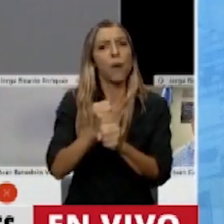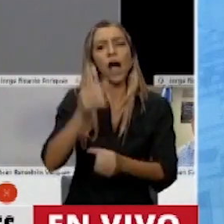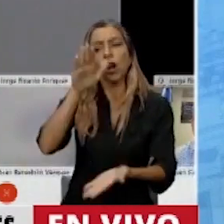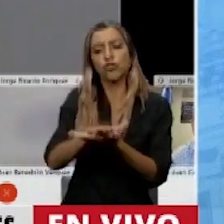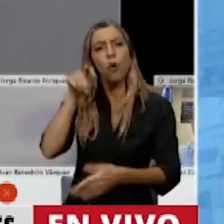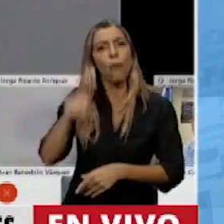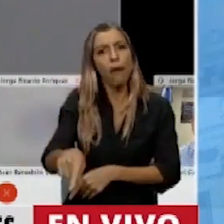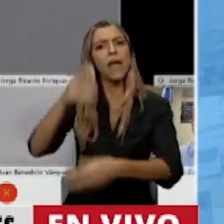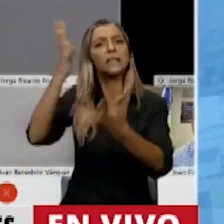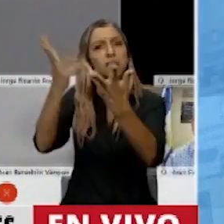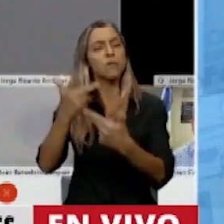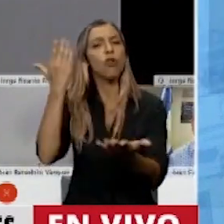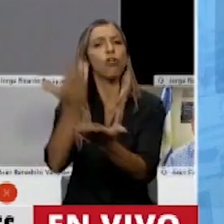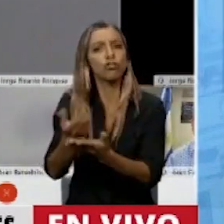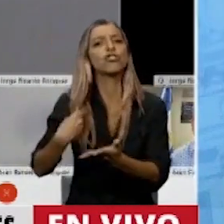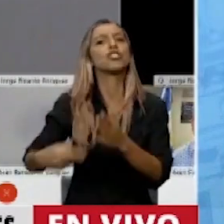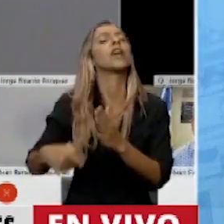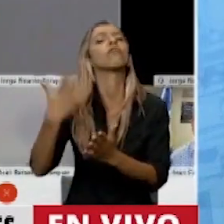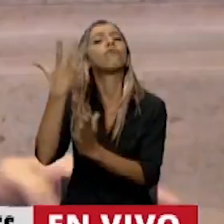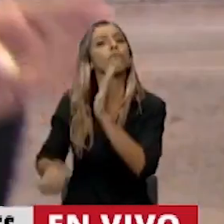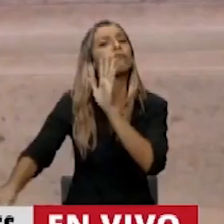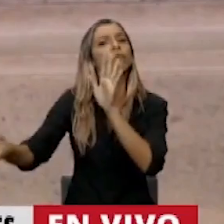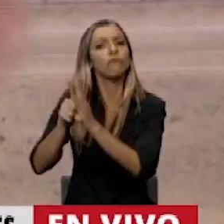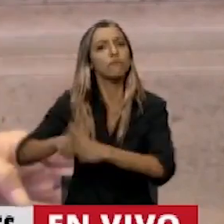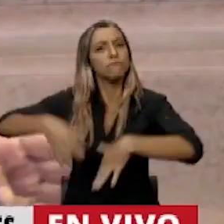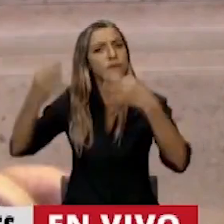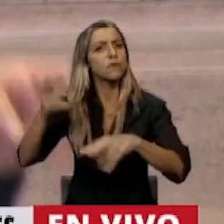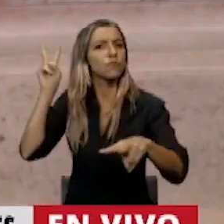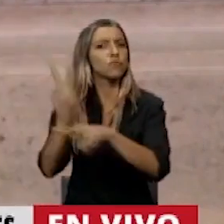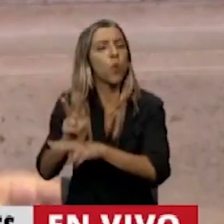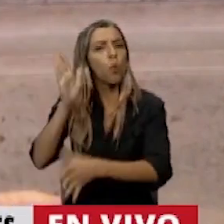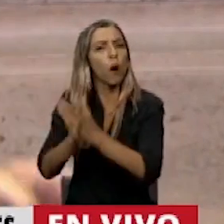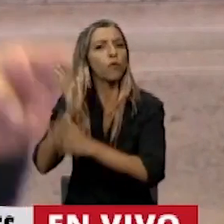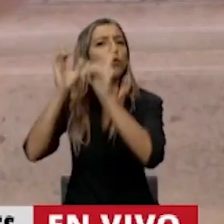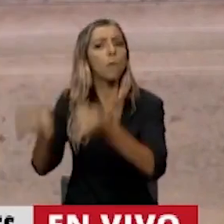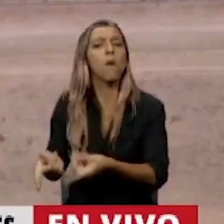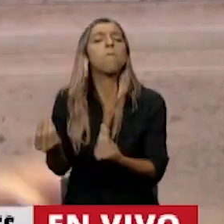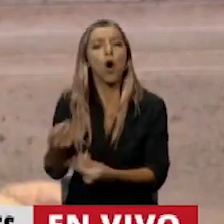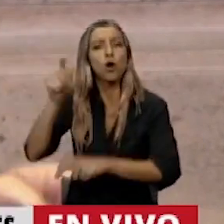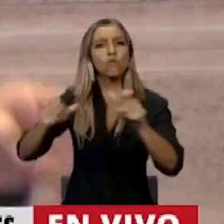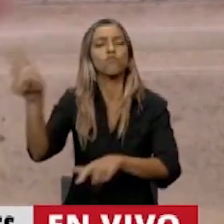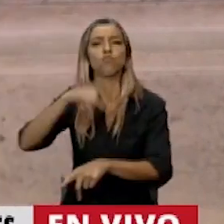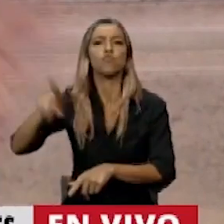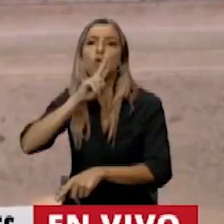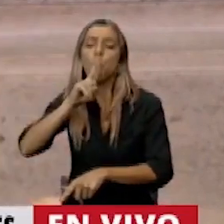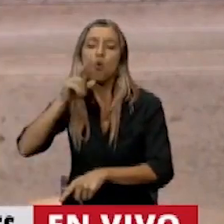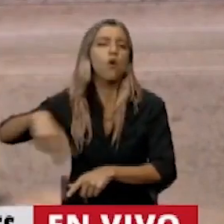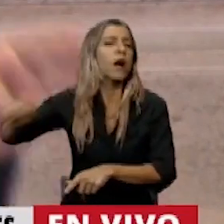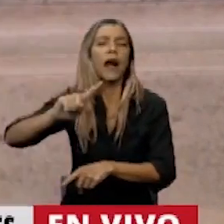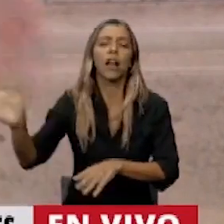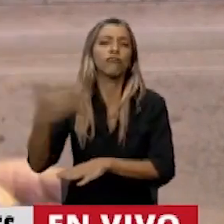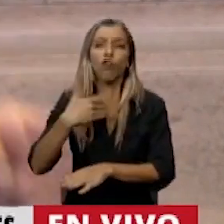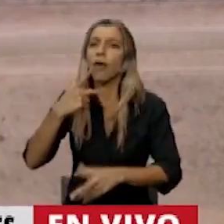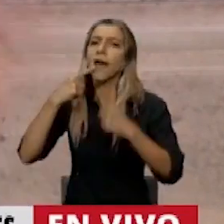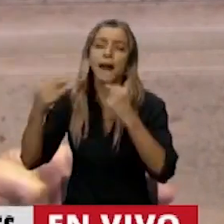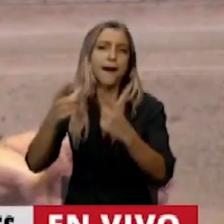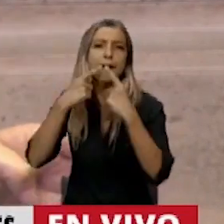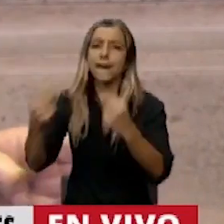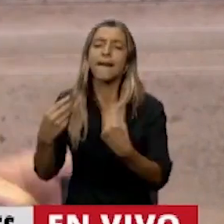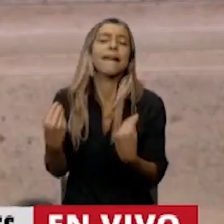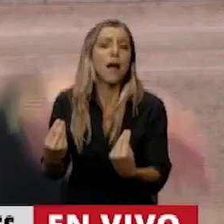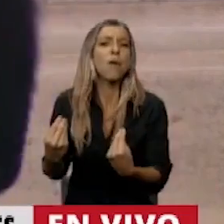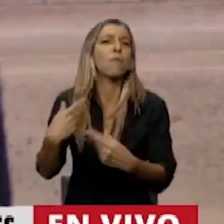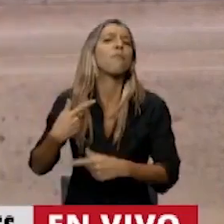forma inmediata, porque nos lo reclaman las mujeres que mueren por los abortos clandestinos. Así que basta